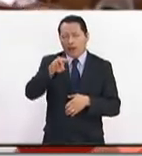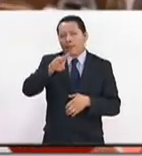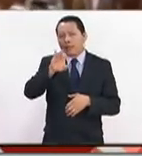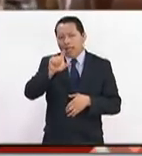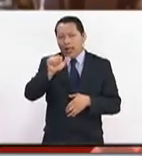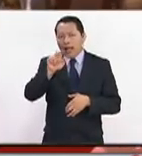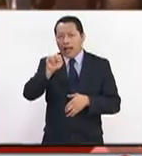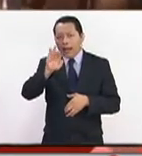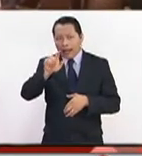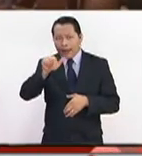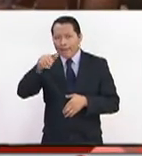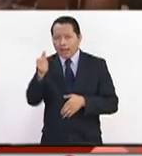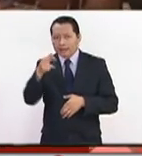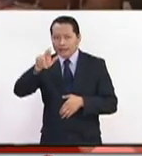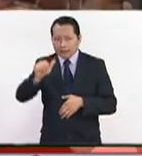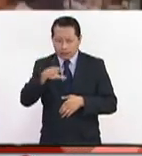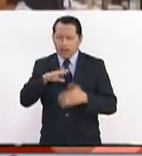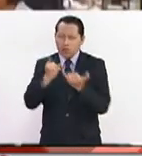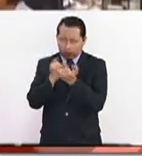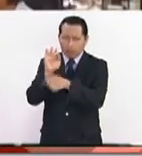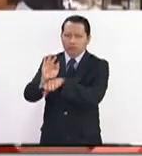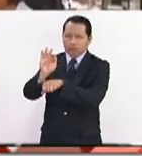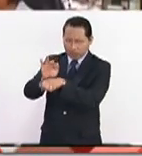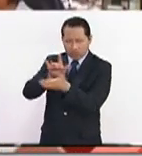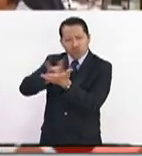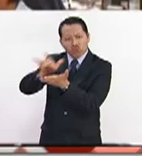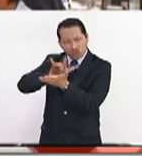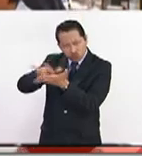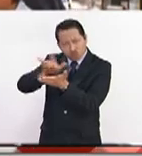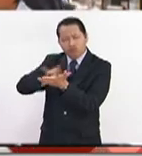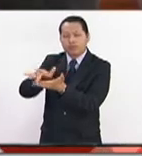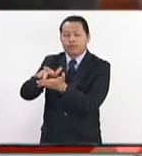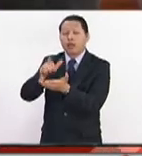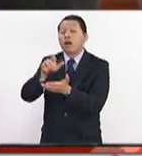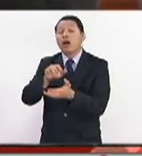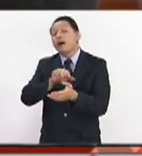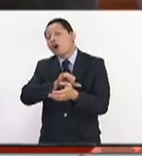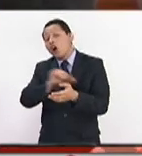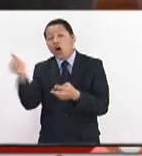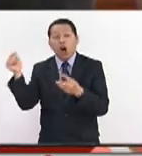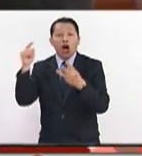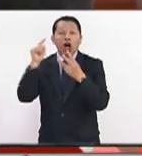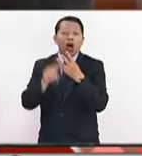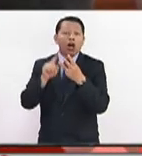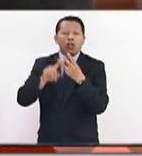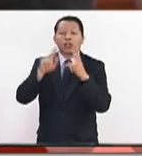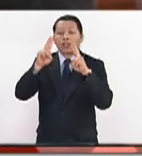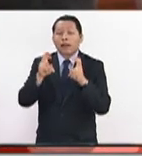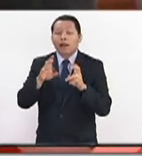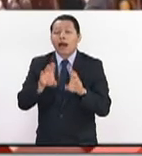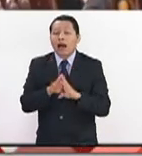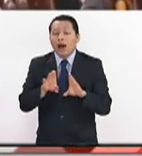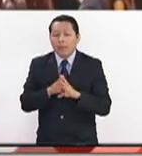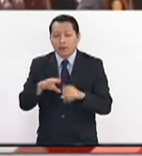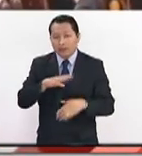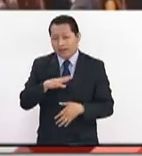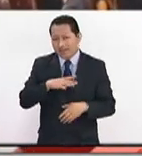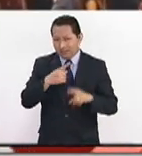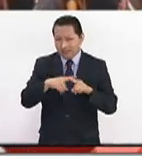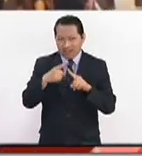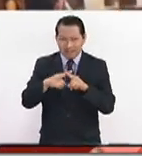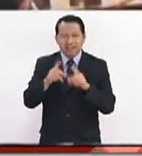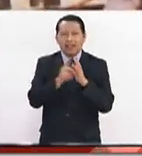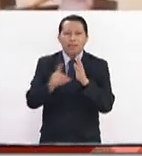que vamos a solidarizarnos y vamos a ayudarle en todo lo posible. Otro tema es el de los multifamiliares y